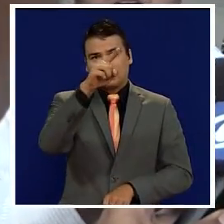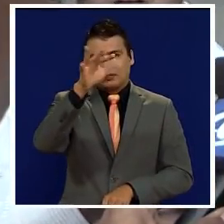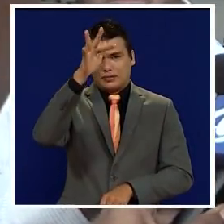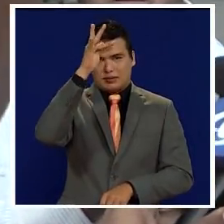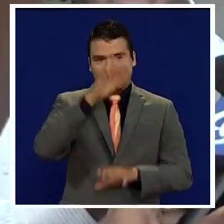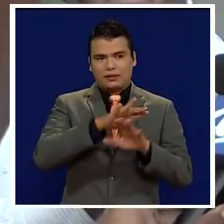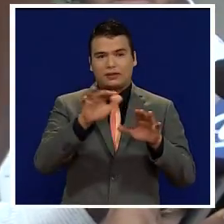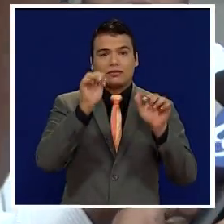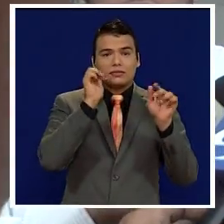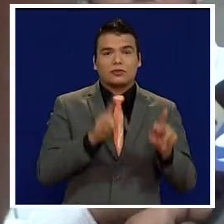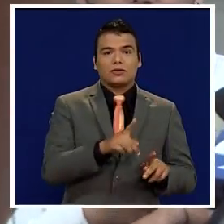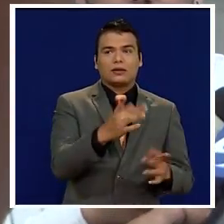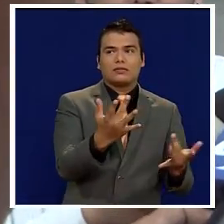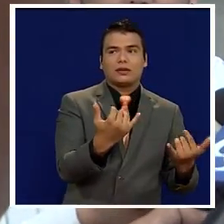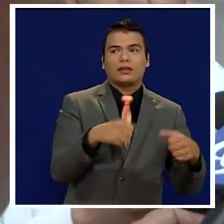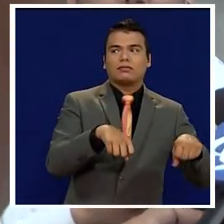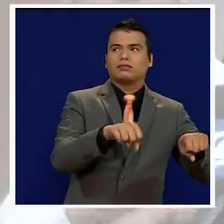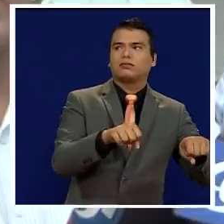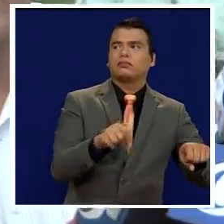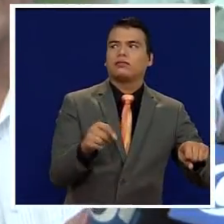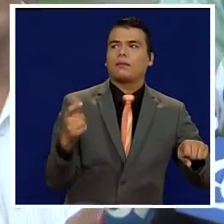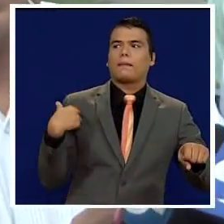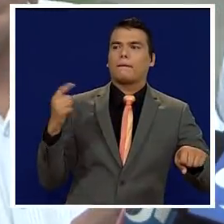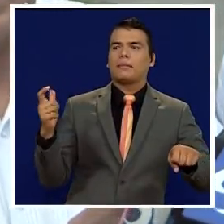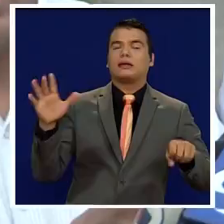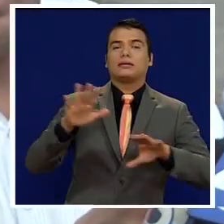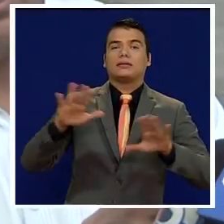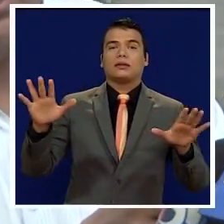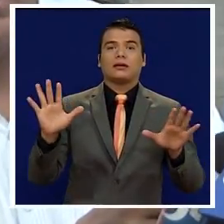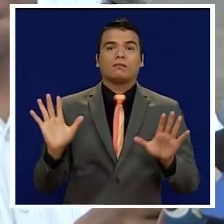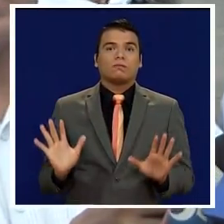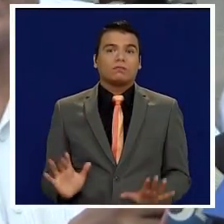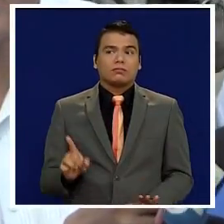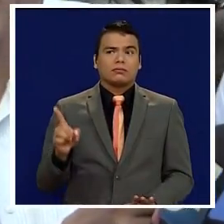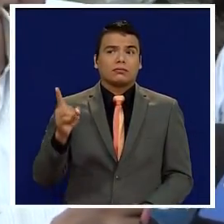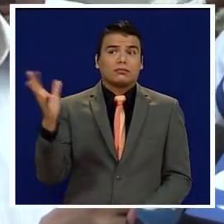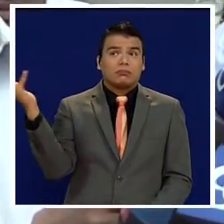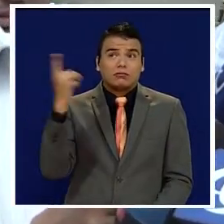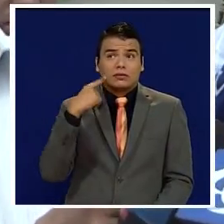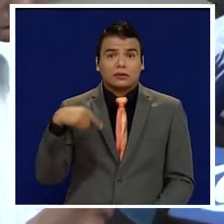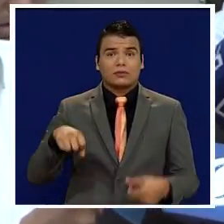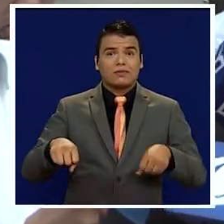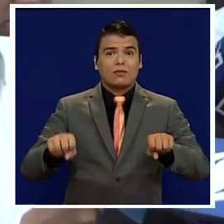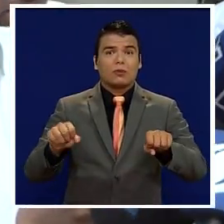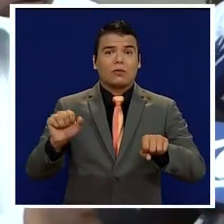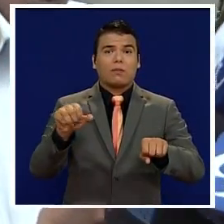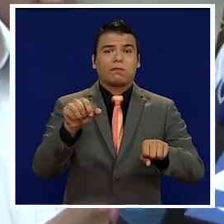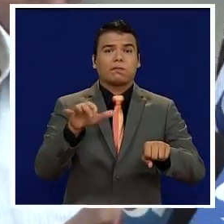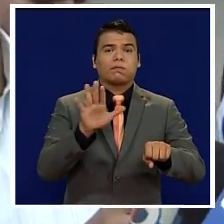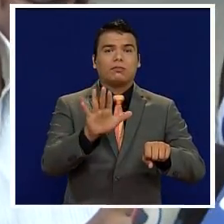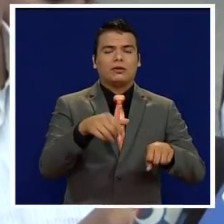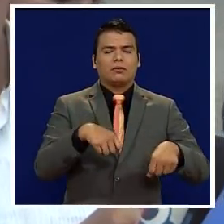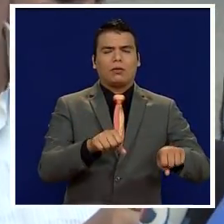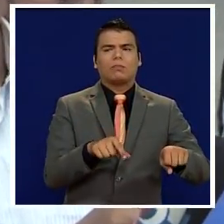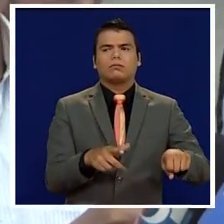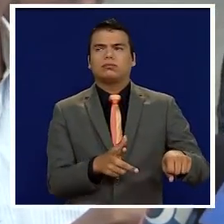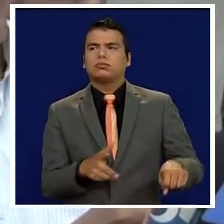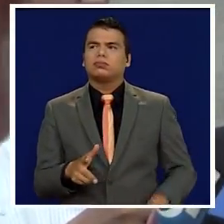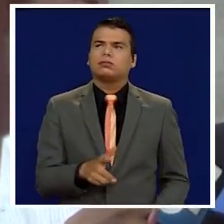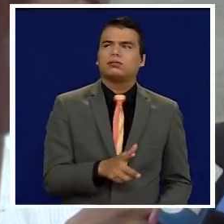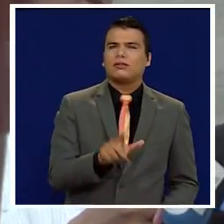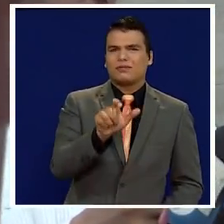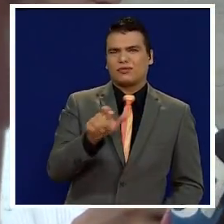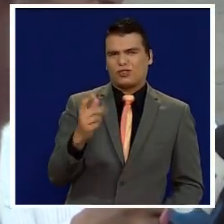persona está esperándole para ultimarla o para cometer un hecho. Bueno, lo que sí sabemos es que hay que una moto que está circulando en esta zona. Son